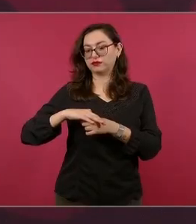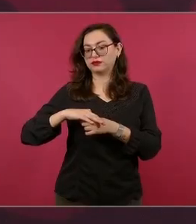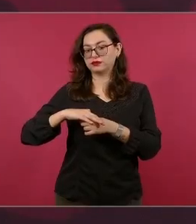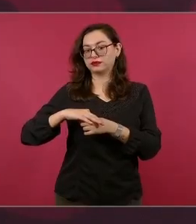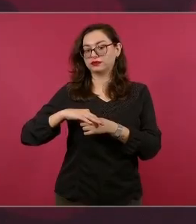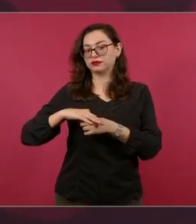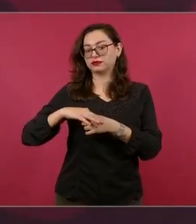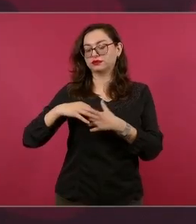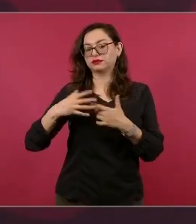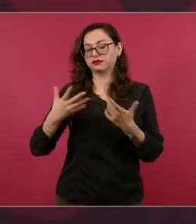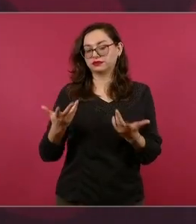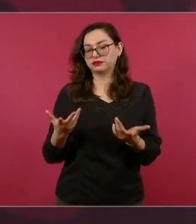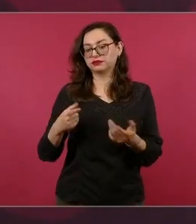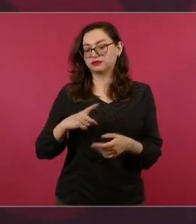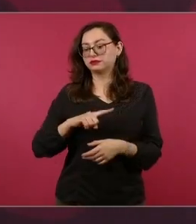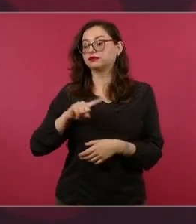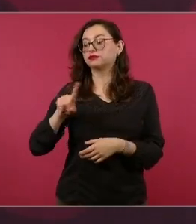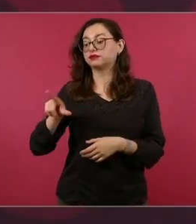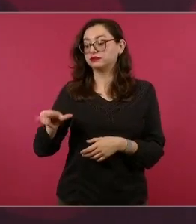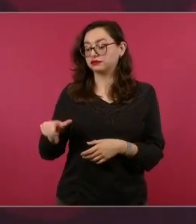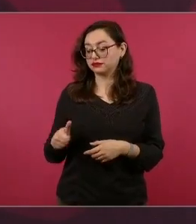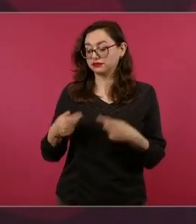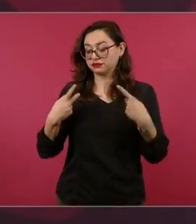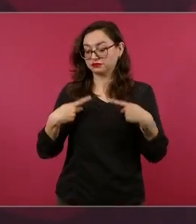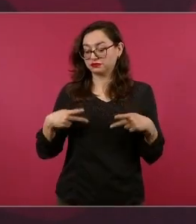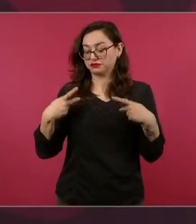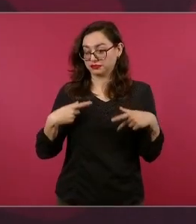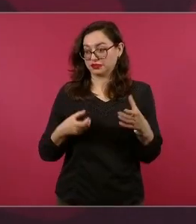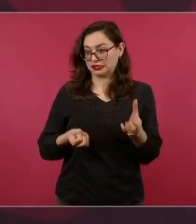las encuestas en general y estas encuestas de salida,